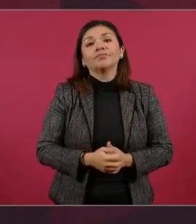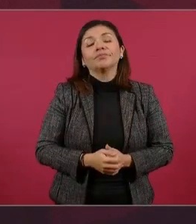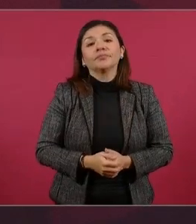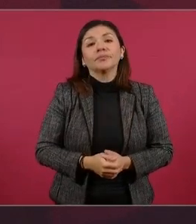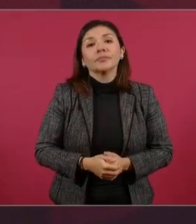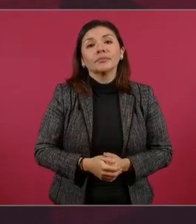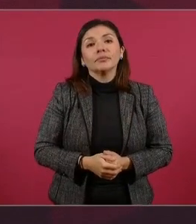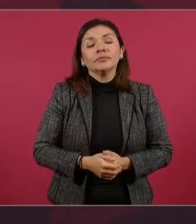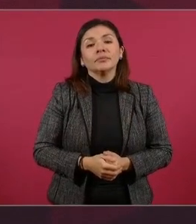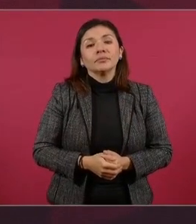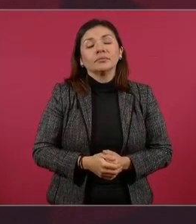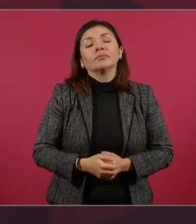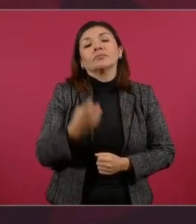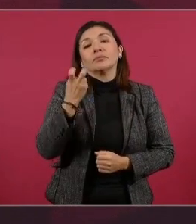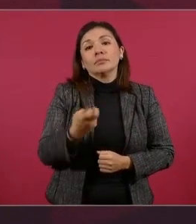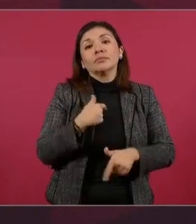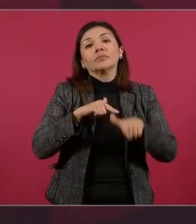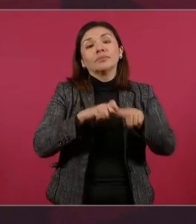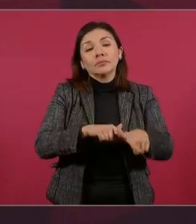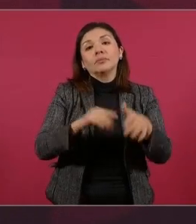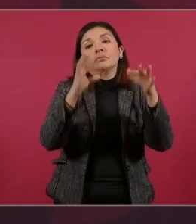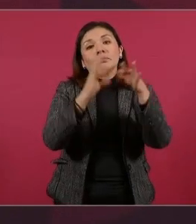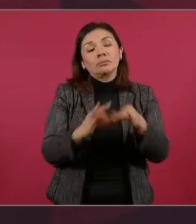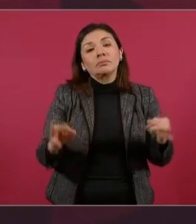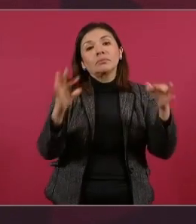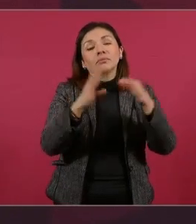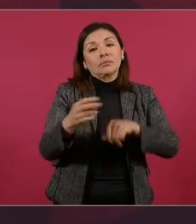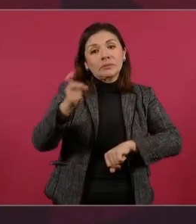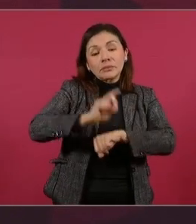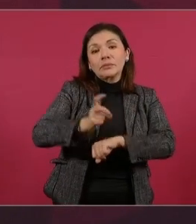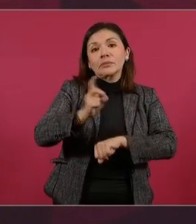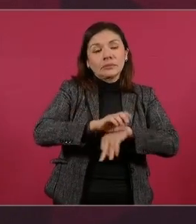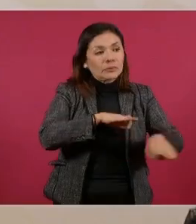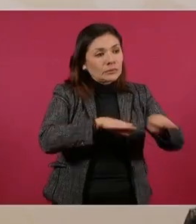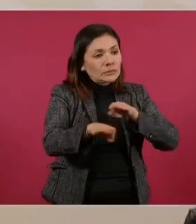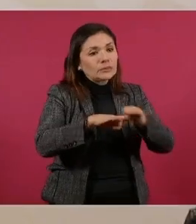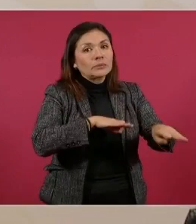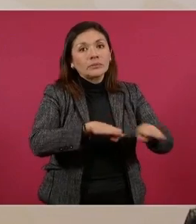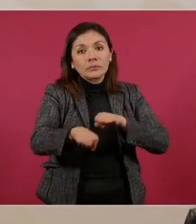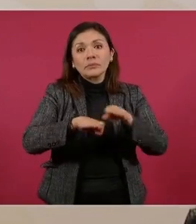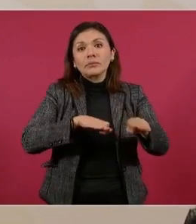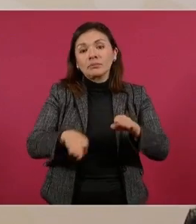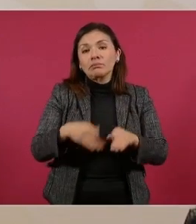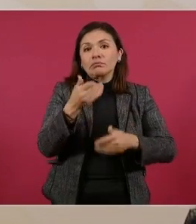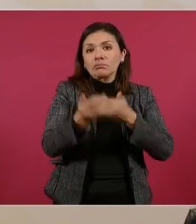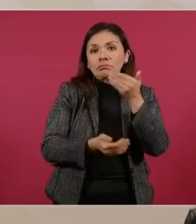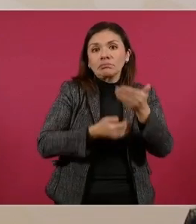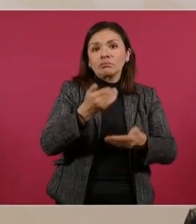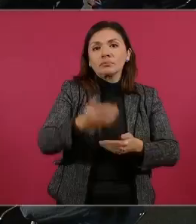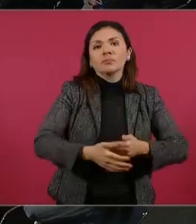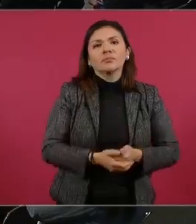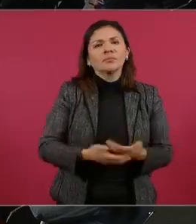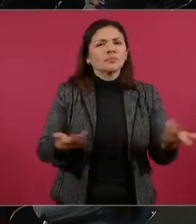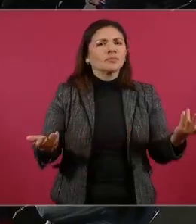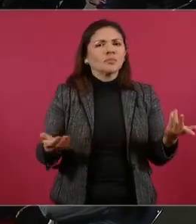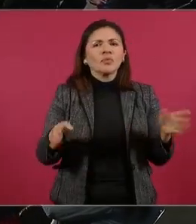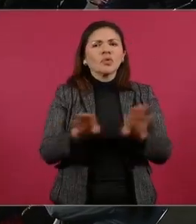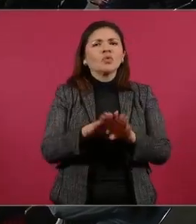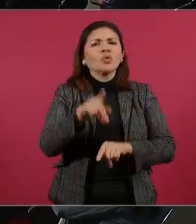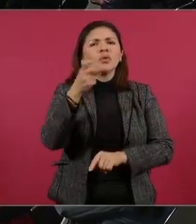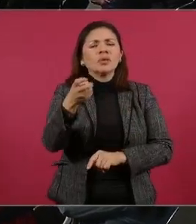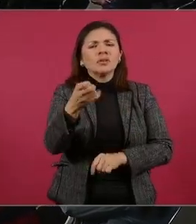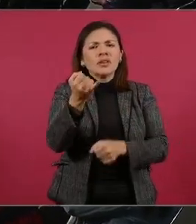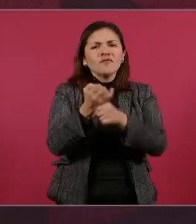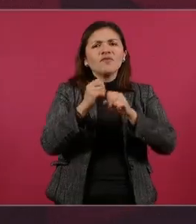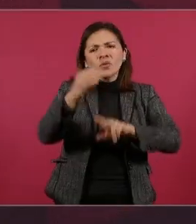y estamos Este trabajando todos los días todos los días Trabajamos para garantizar la